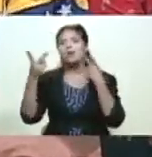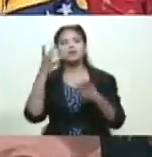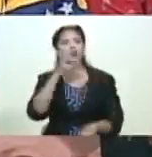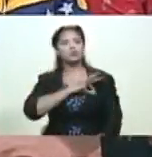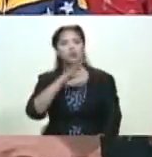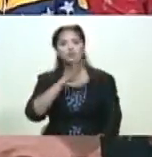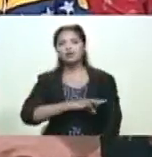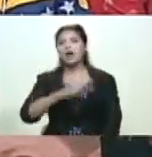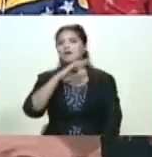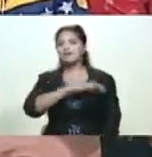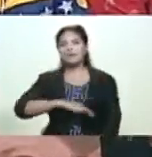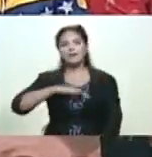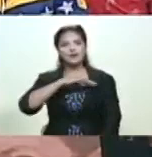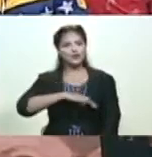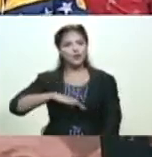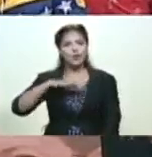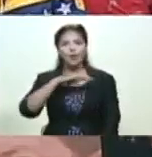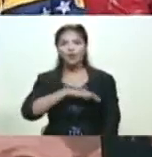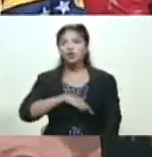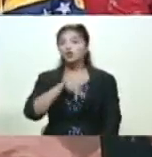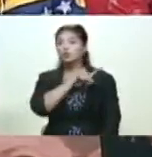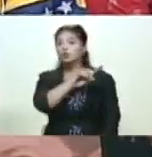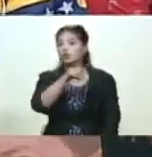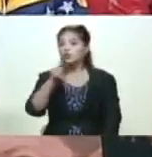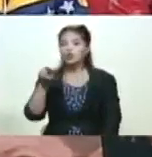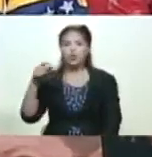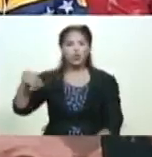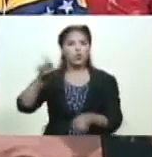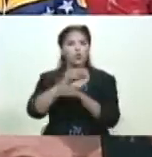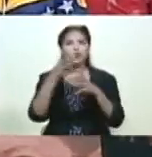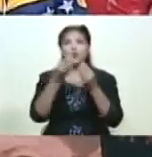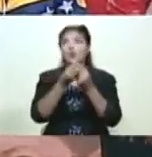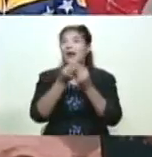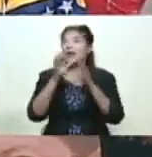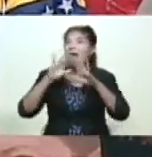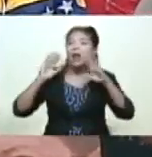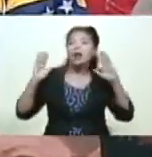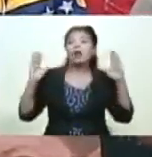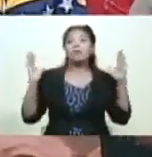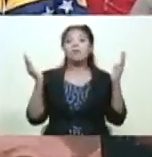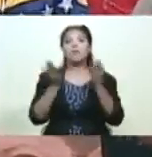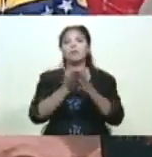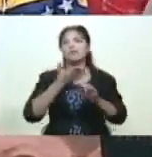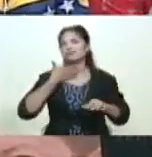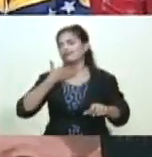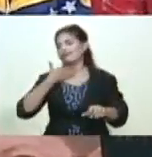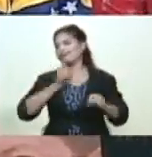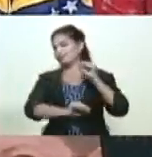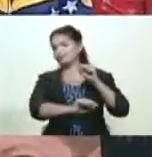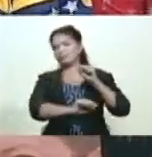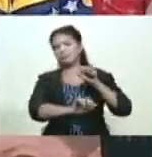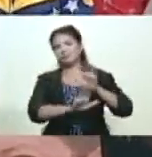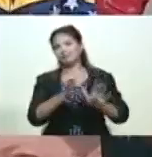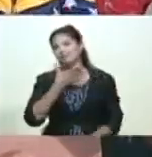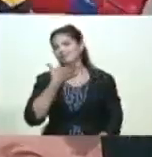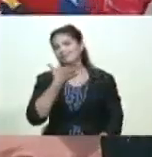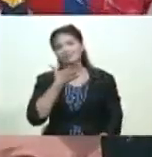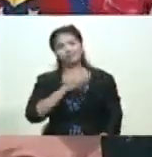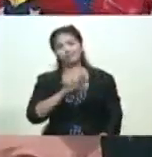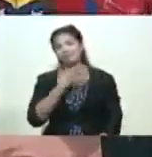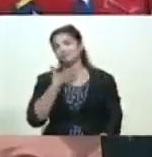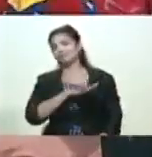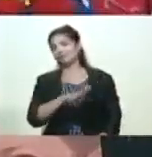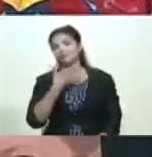sociales, religiosos, que de manera unánime en el mundo han rechazado, han